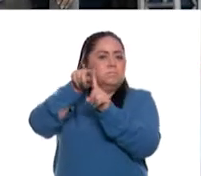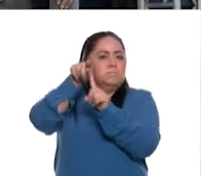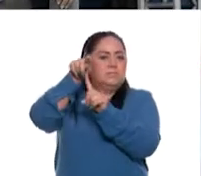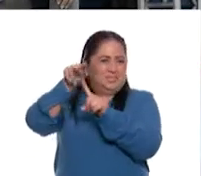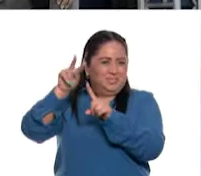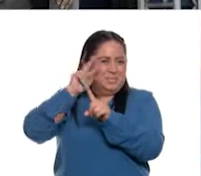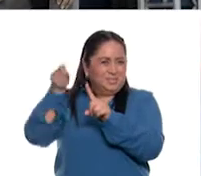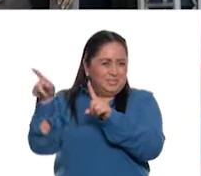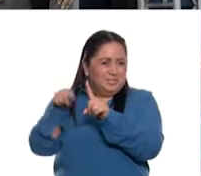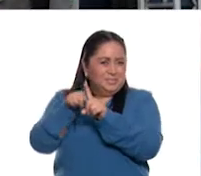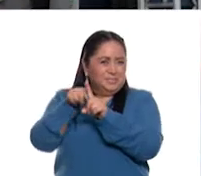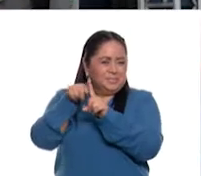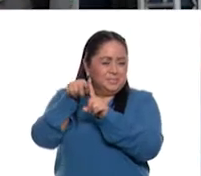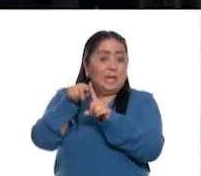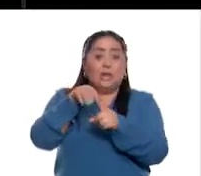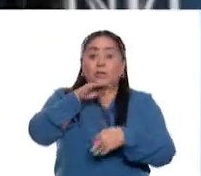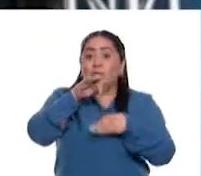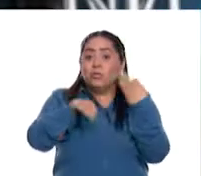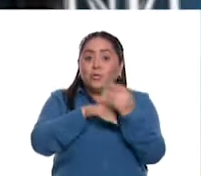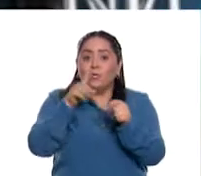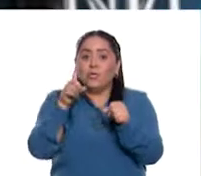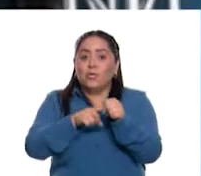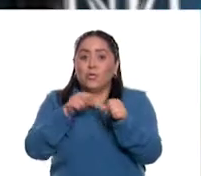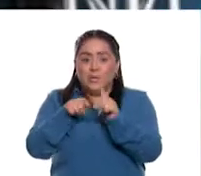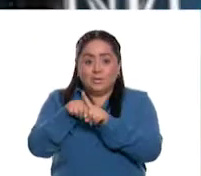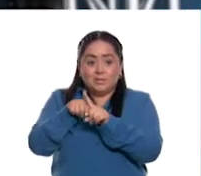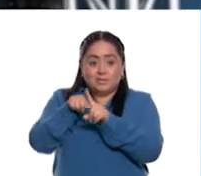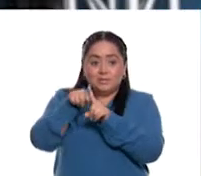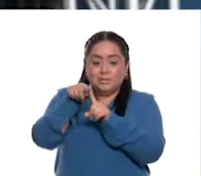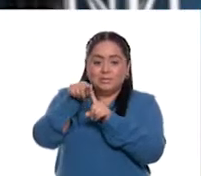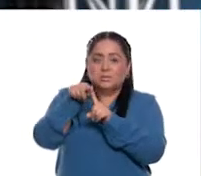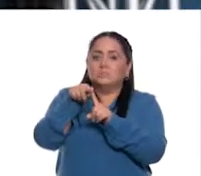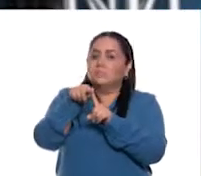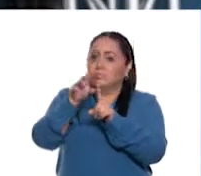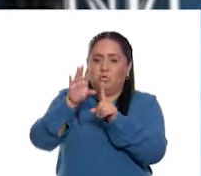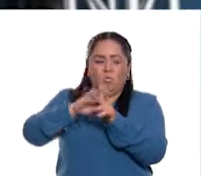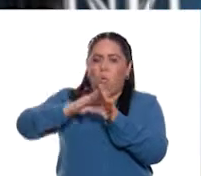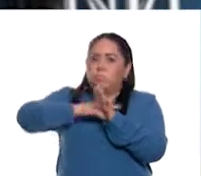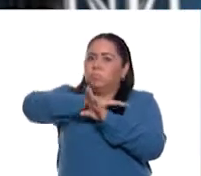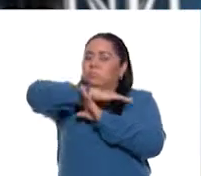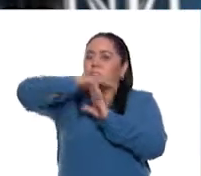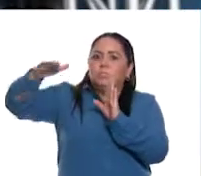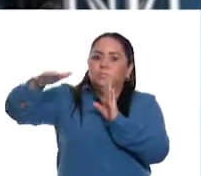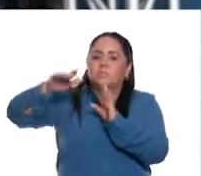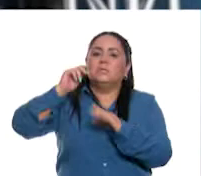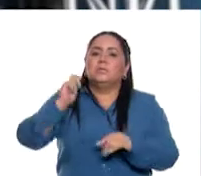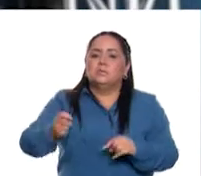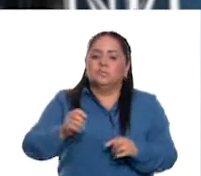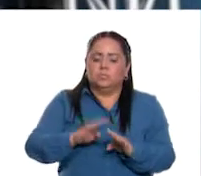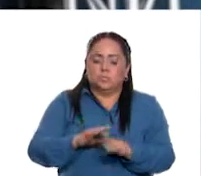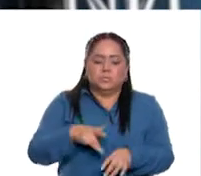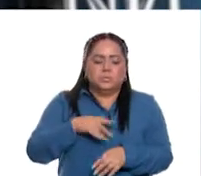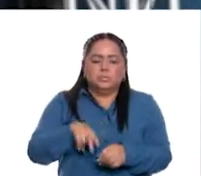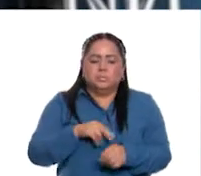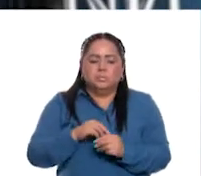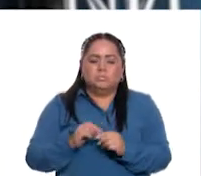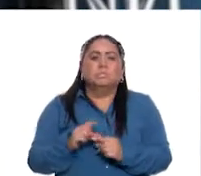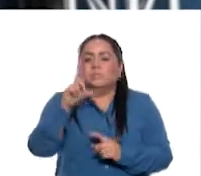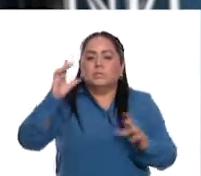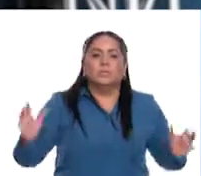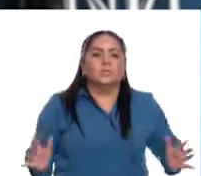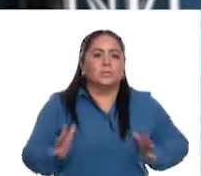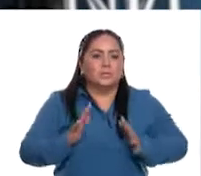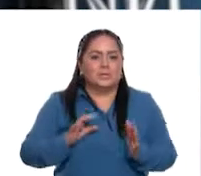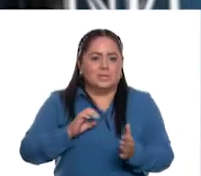barra. Todos los colores de la barra son ocupados, es decir, respondemos en forma total ante